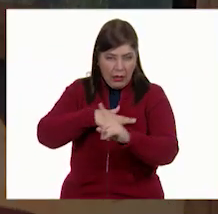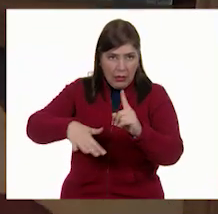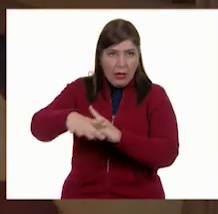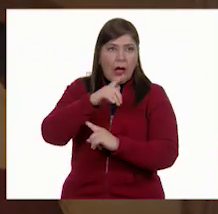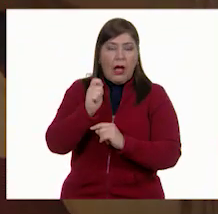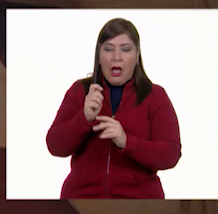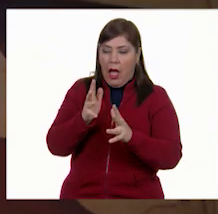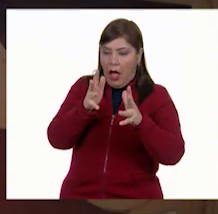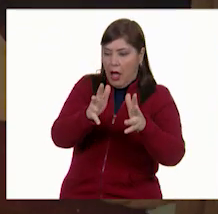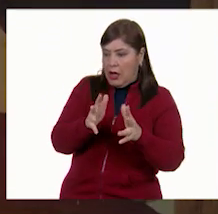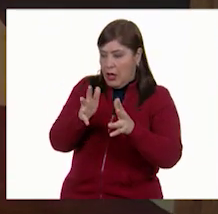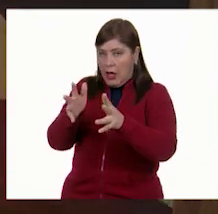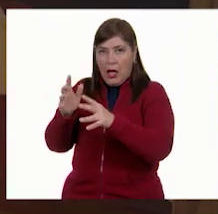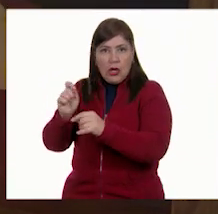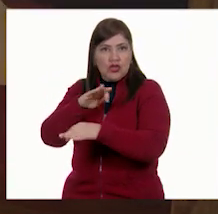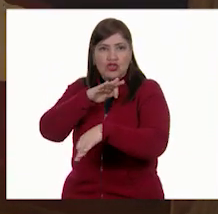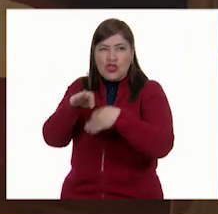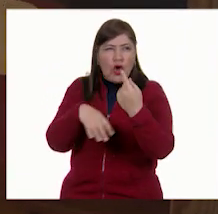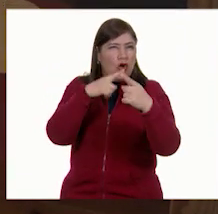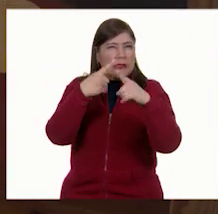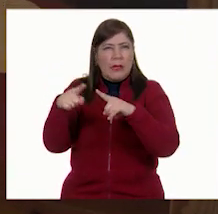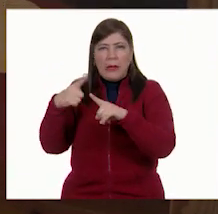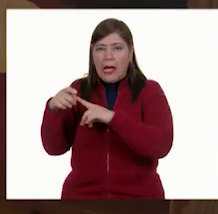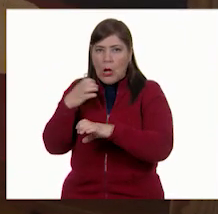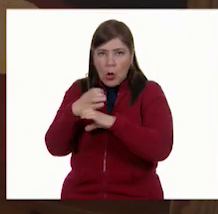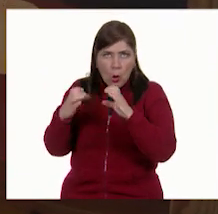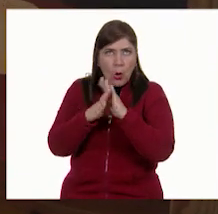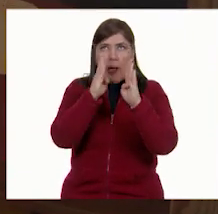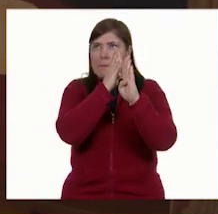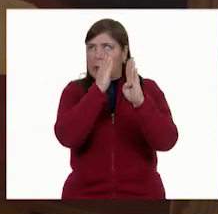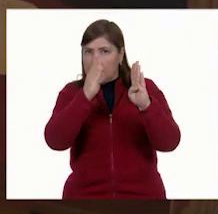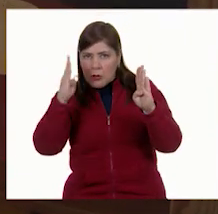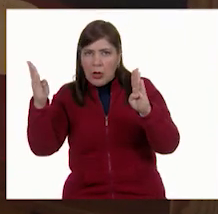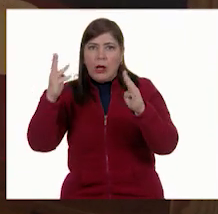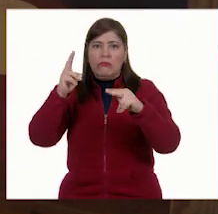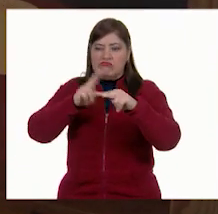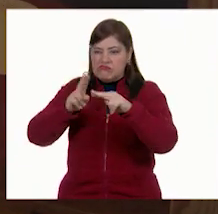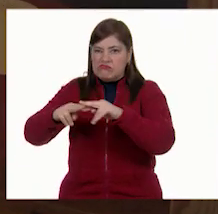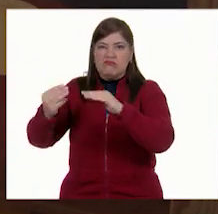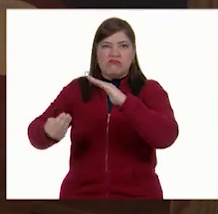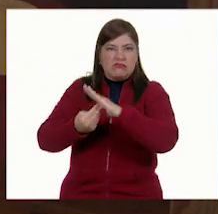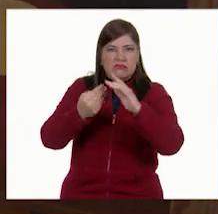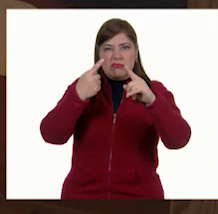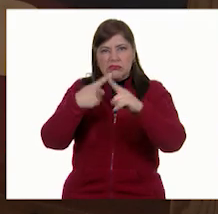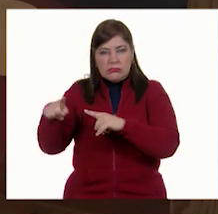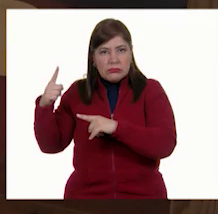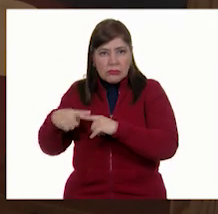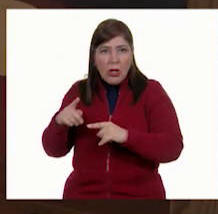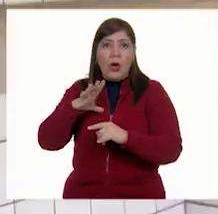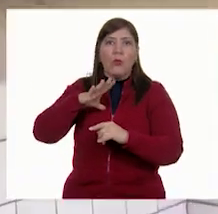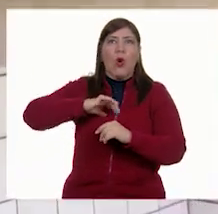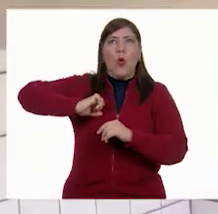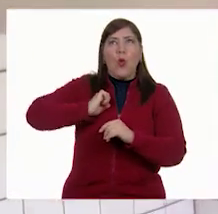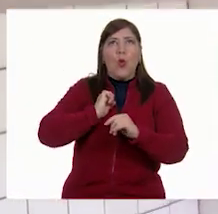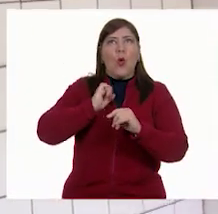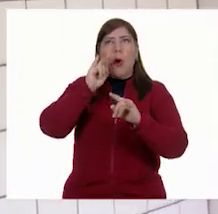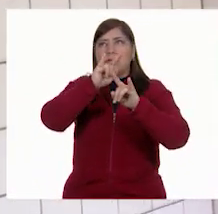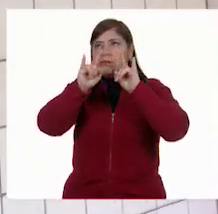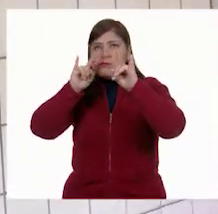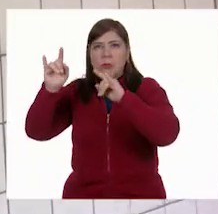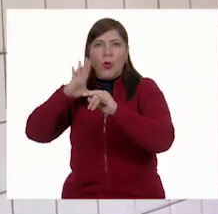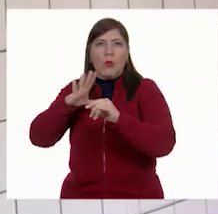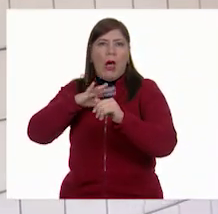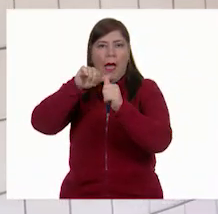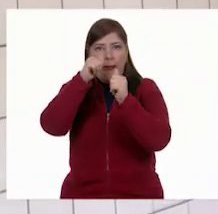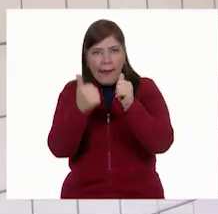conservando intactos todos los muebles, la biblioteca, las colecciones de arte, los